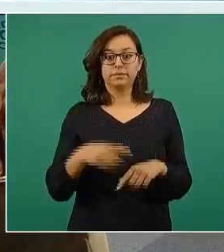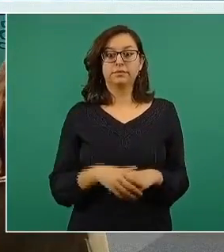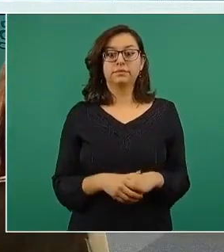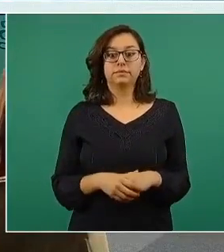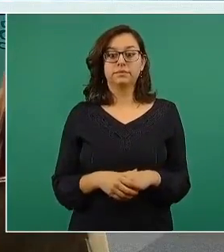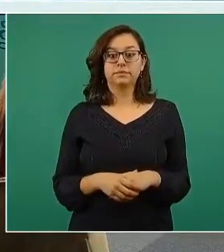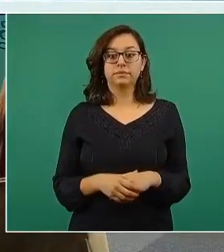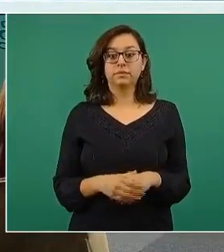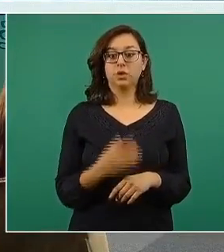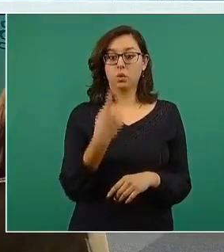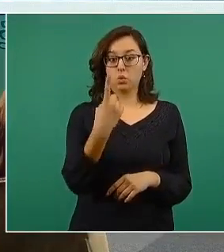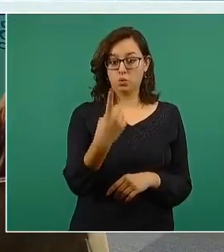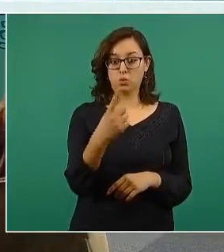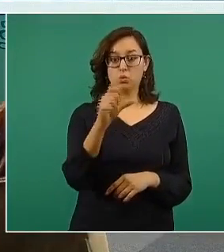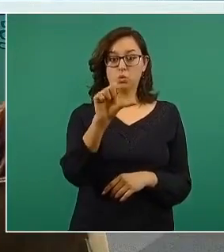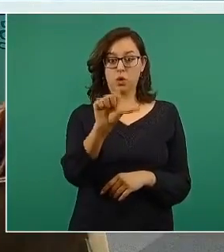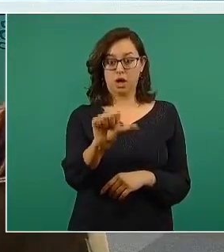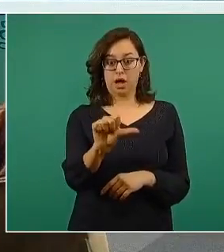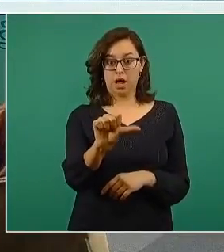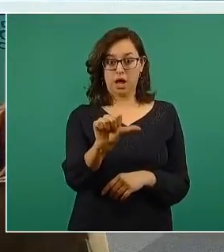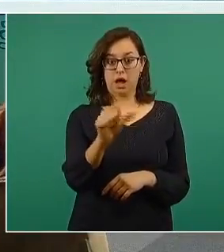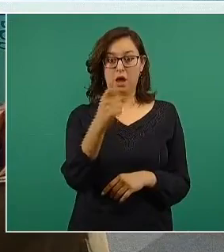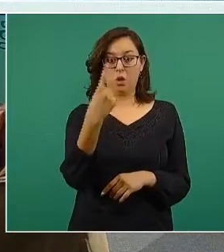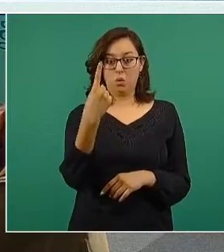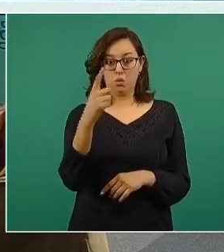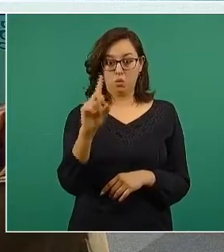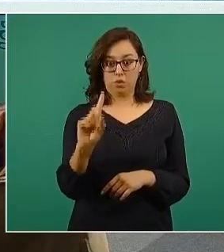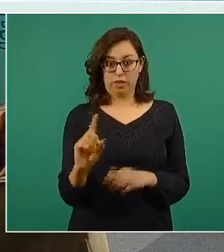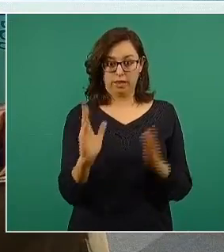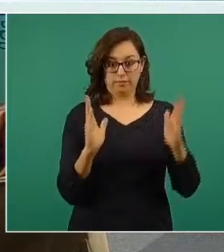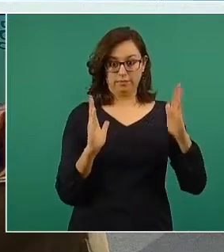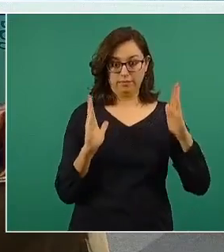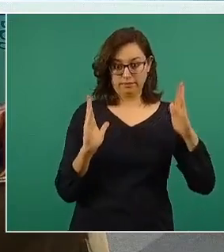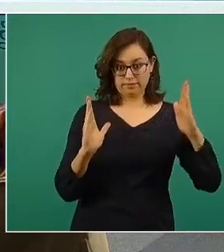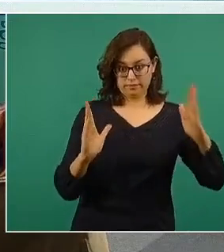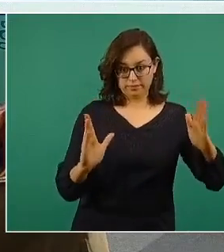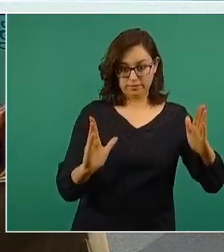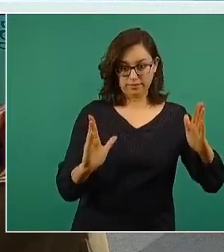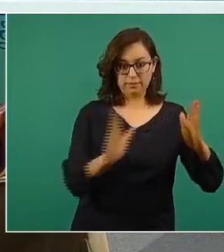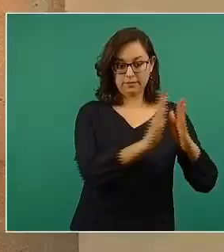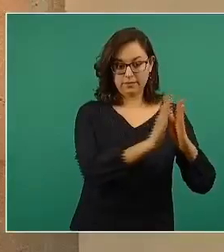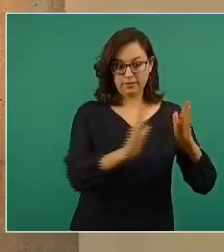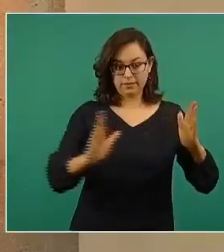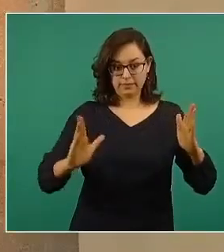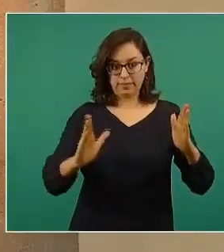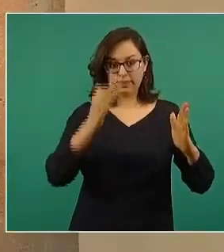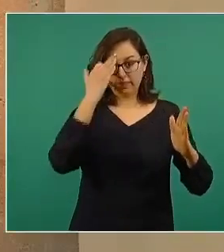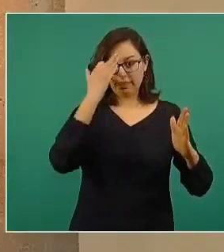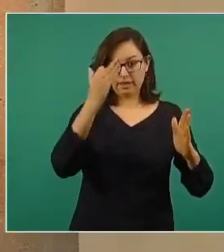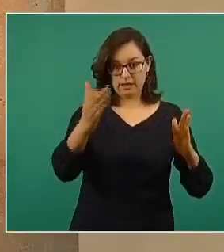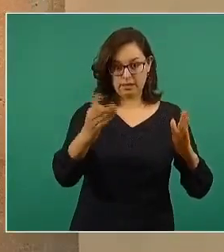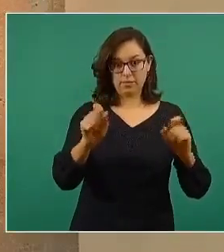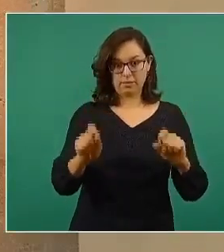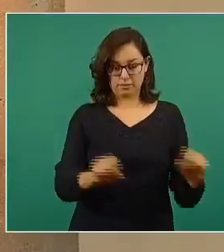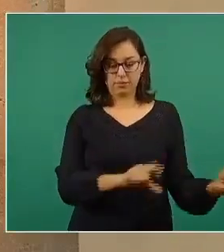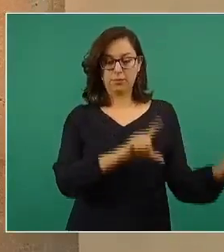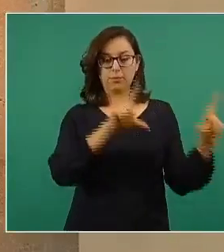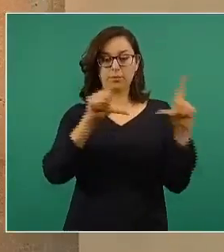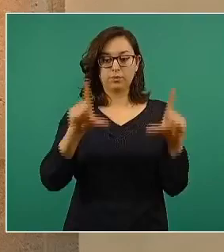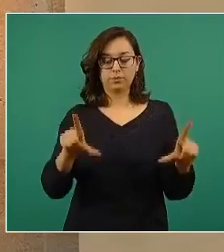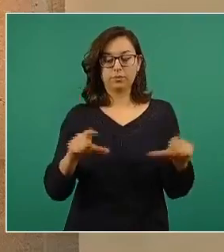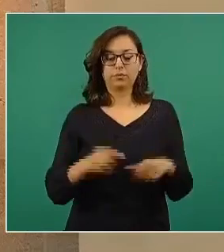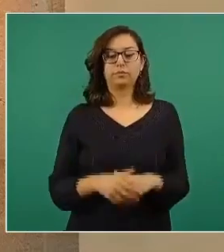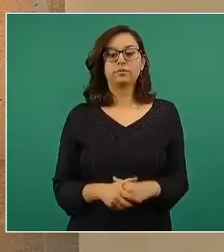hasta donde se encuentra el 1A y el 1D para enfocarnos un poco en esa temporalidad. Si vemos la siguiente